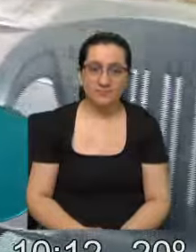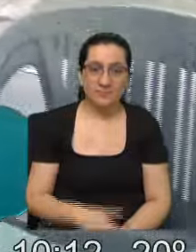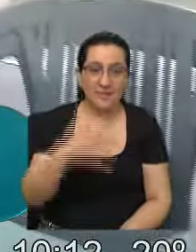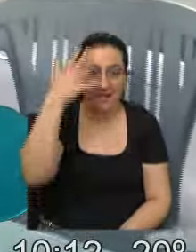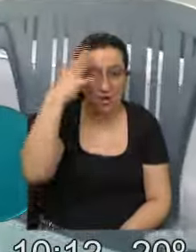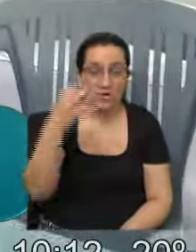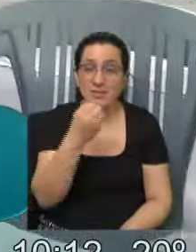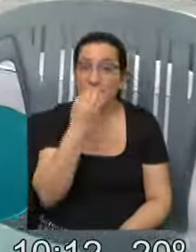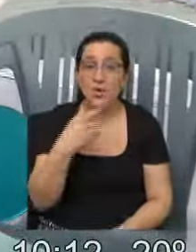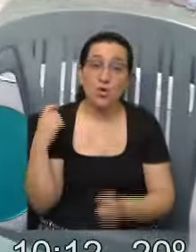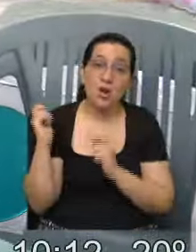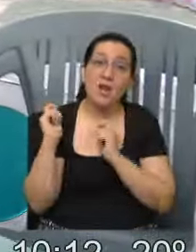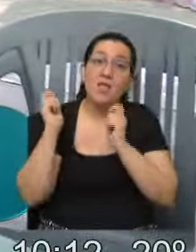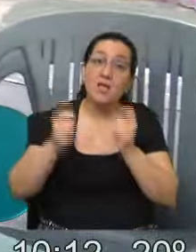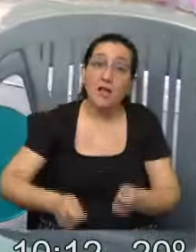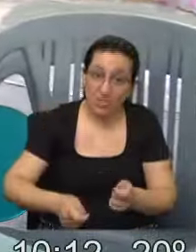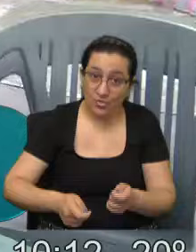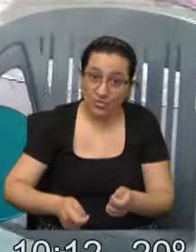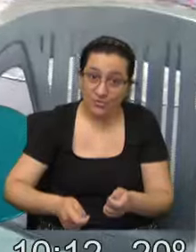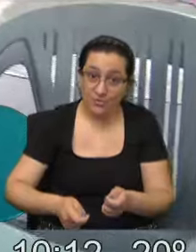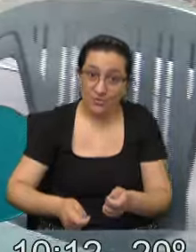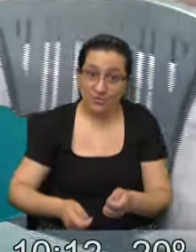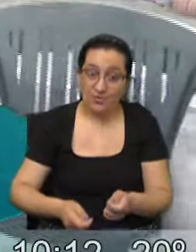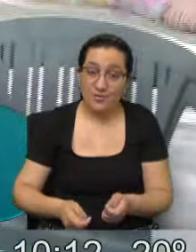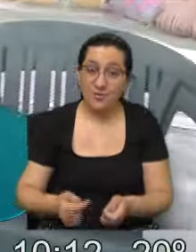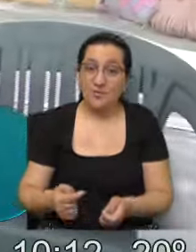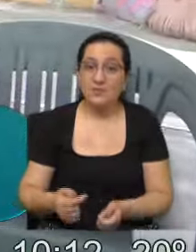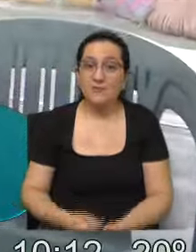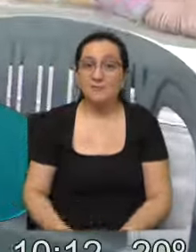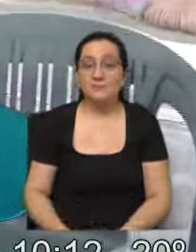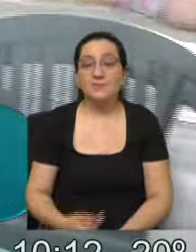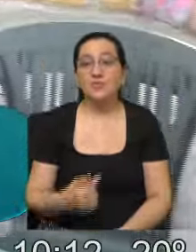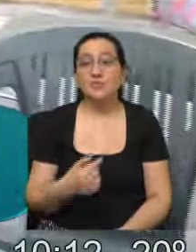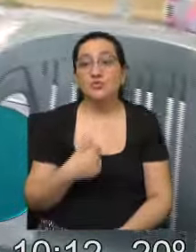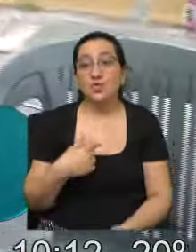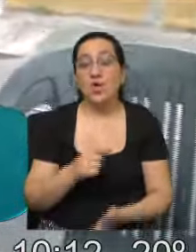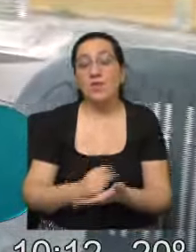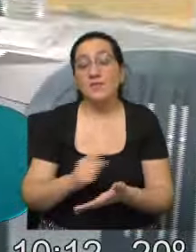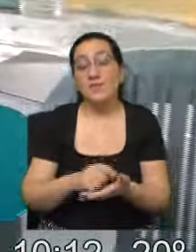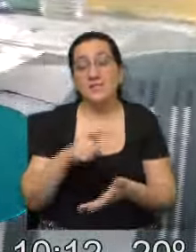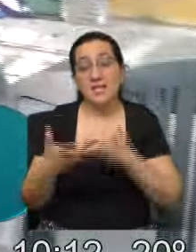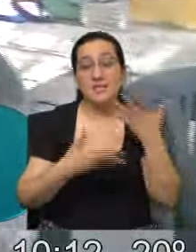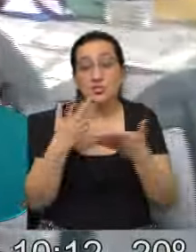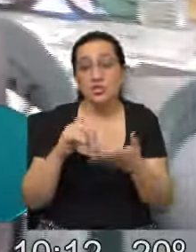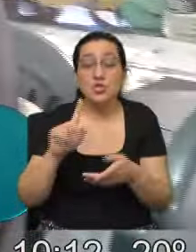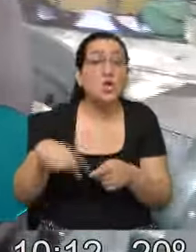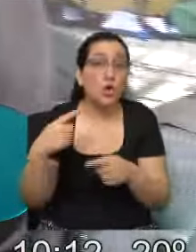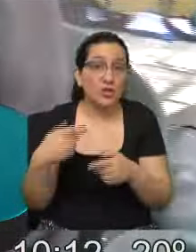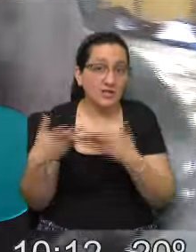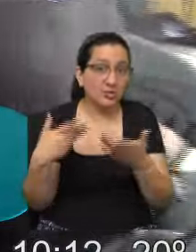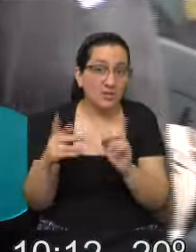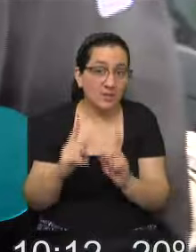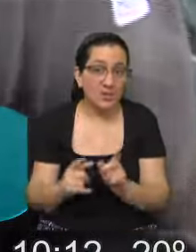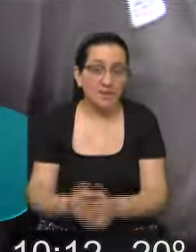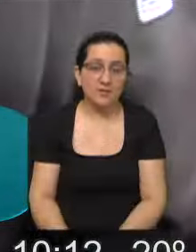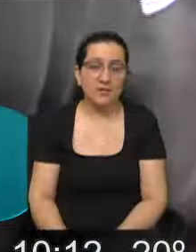2 y por supuesto yo estoy ahí con esa canción con alguna otra alguna que Italia por ejemplo